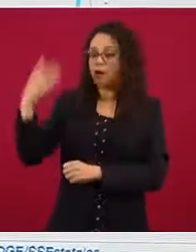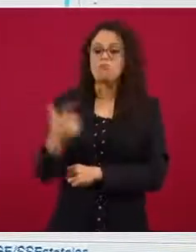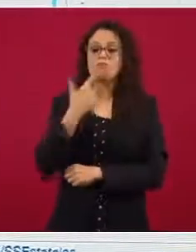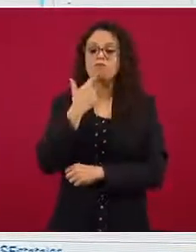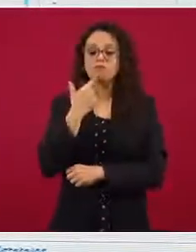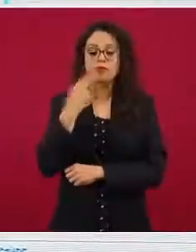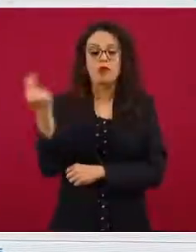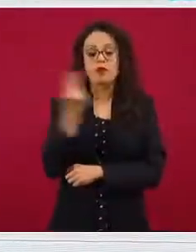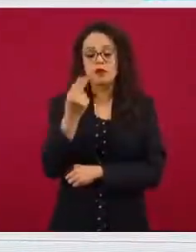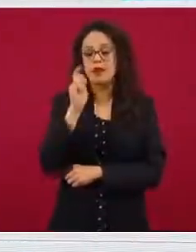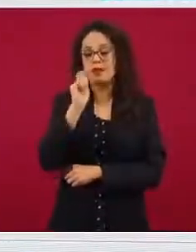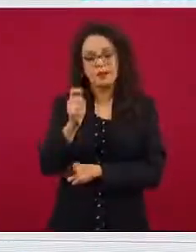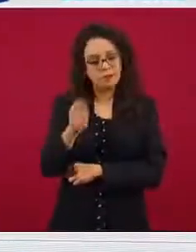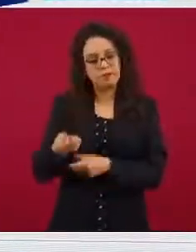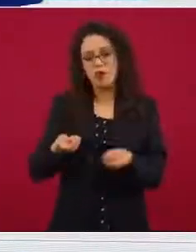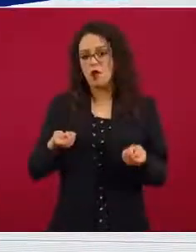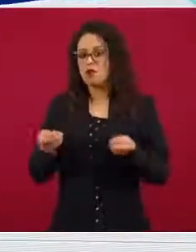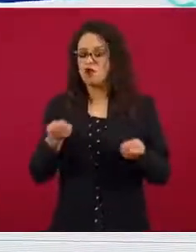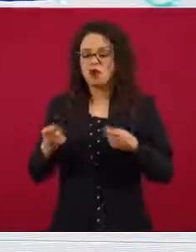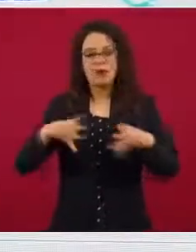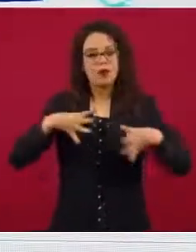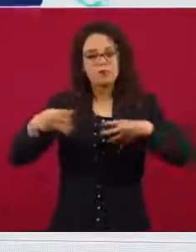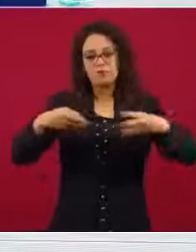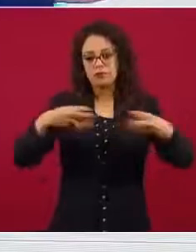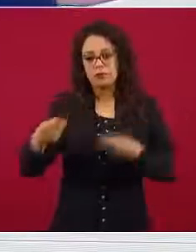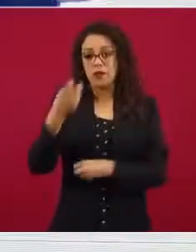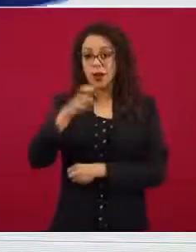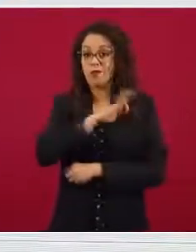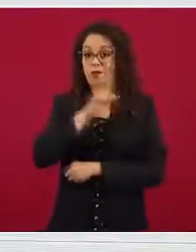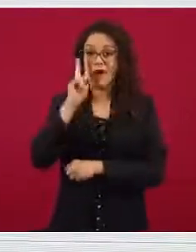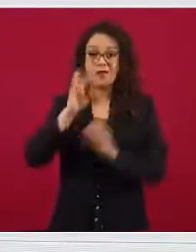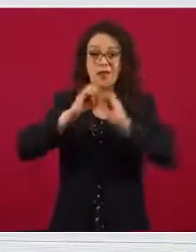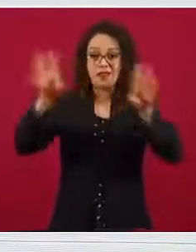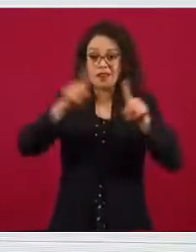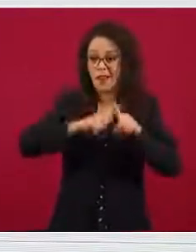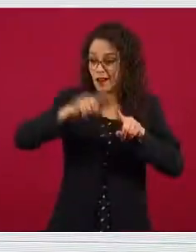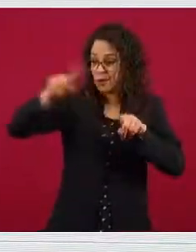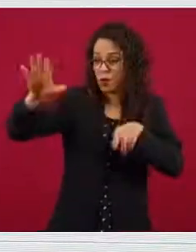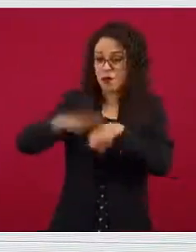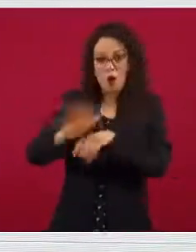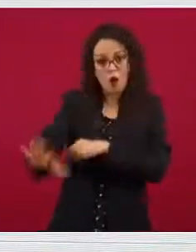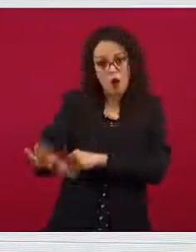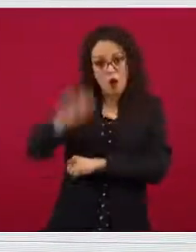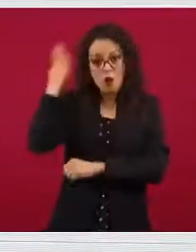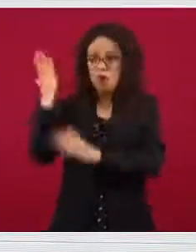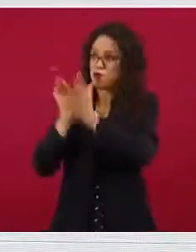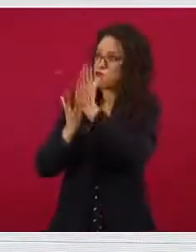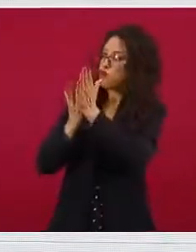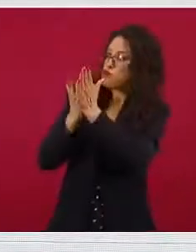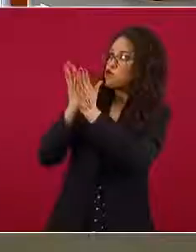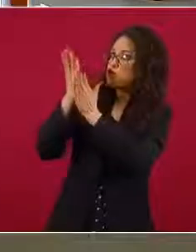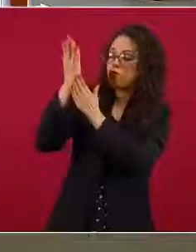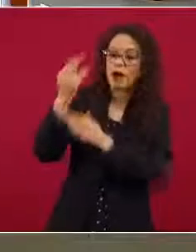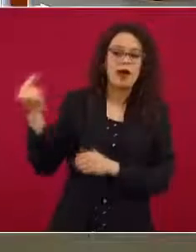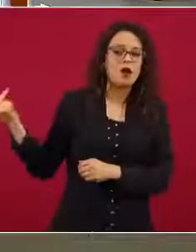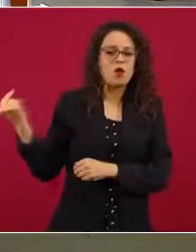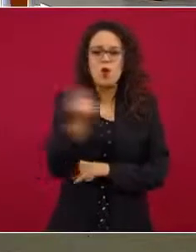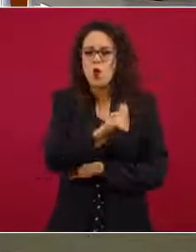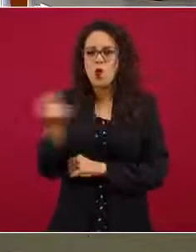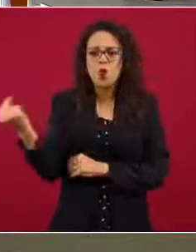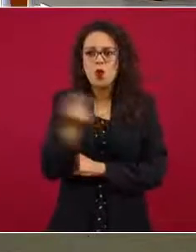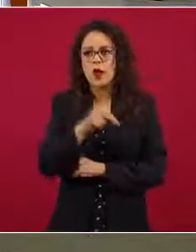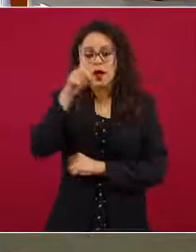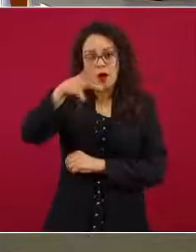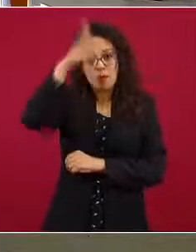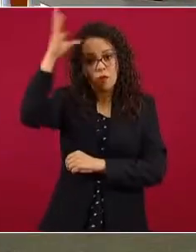intervenciones de control. Lo que es muy obvio en la gráfica, por esta tendencia acelerada de incremento de casos, urge que en Morelos se reduzca